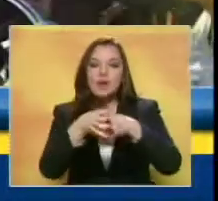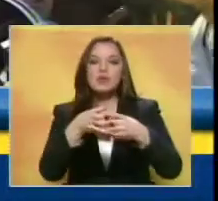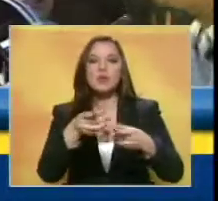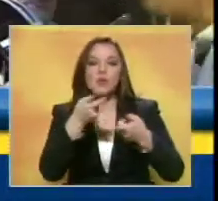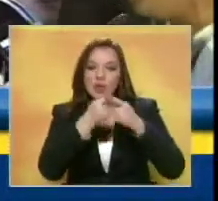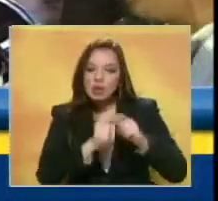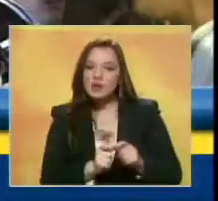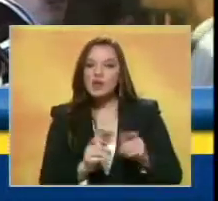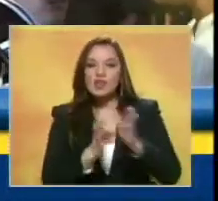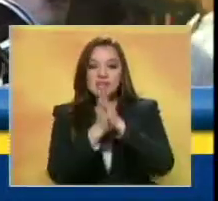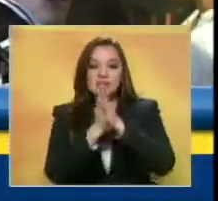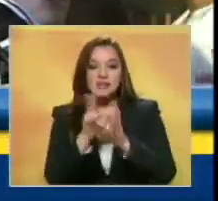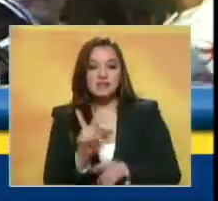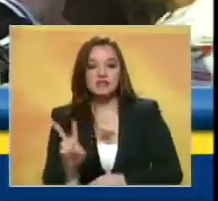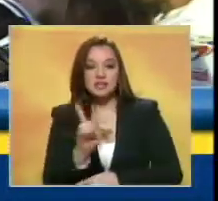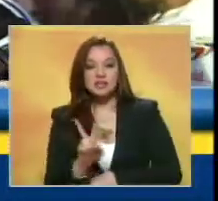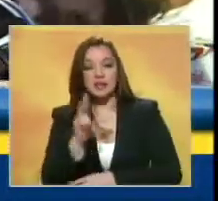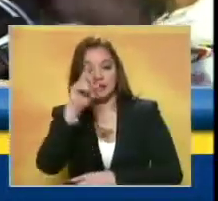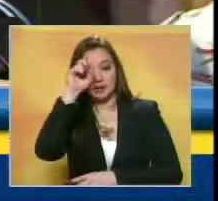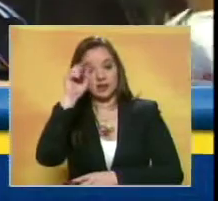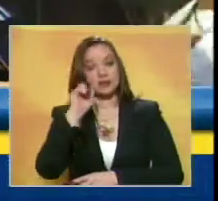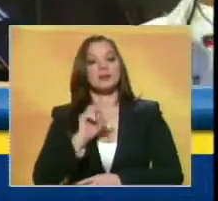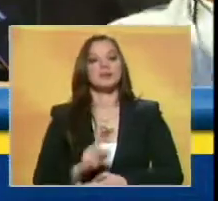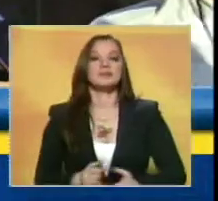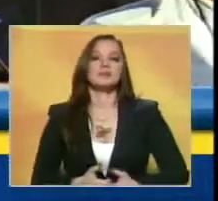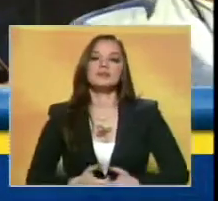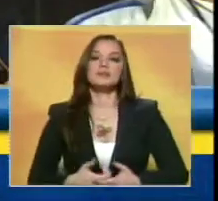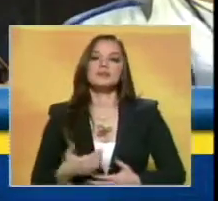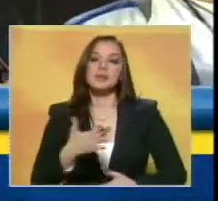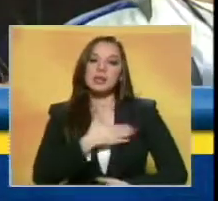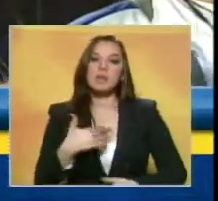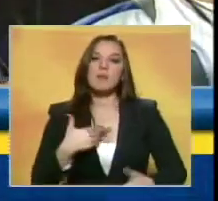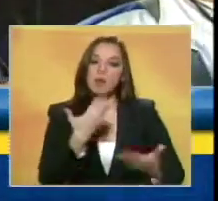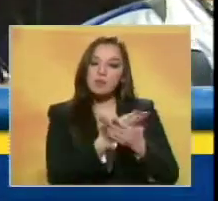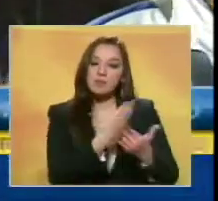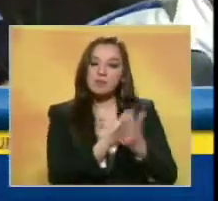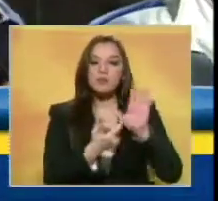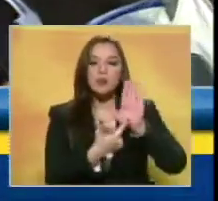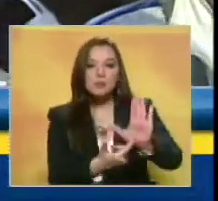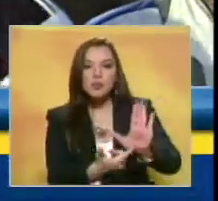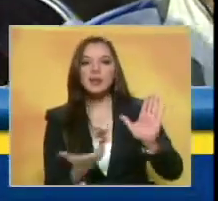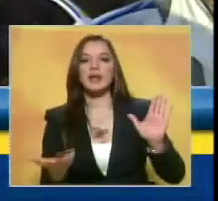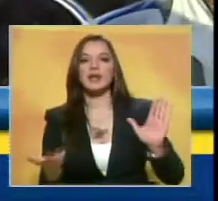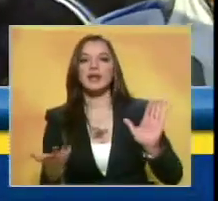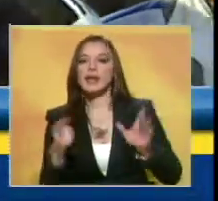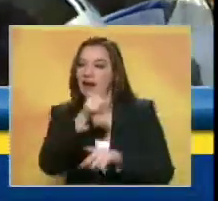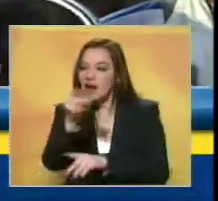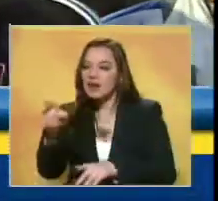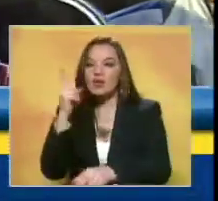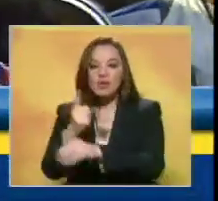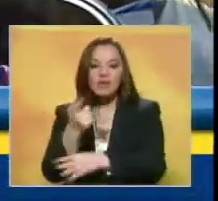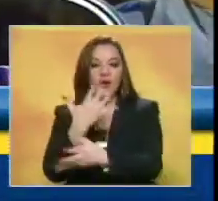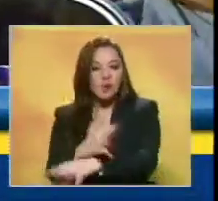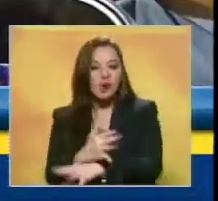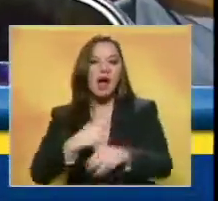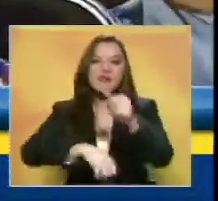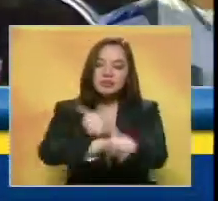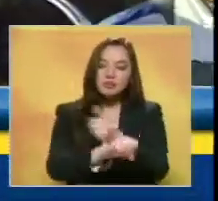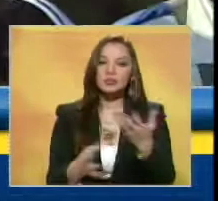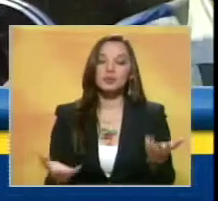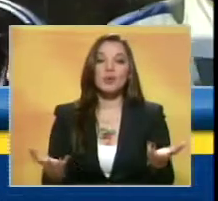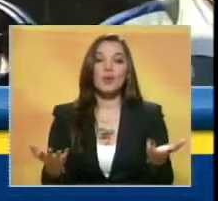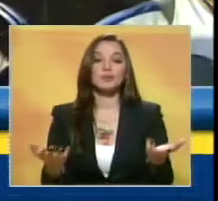Vicente, quien desde ya pide una selección atrevida. Proponer, tiene que jugar fútbol